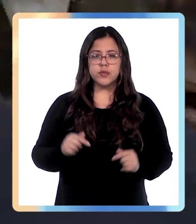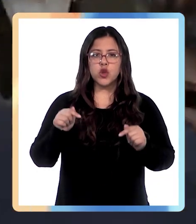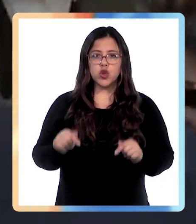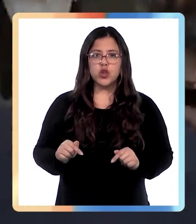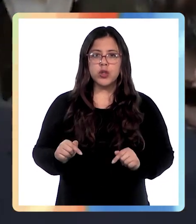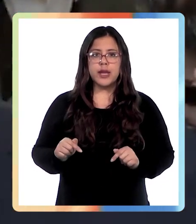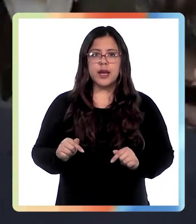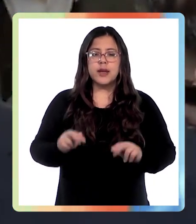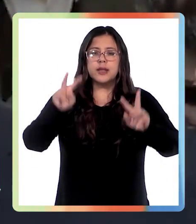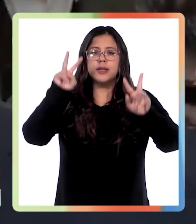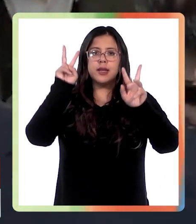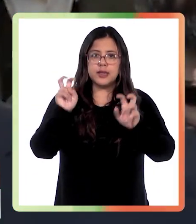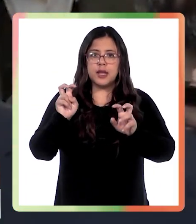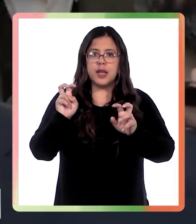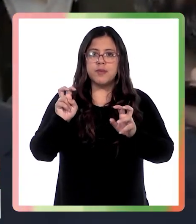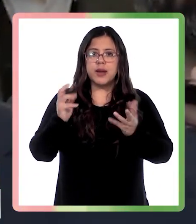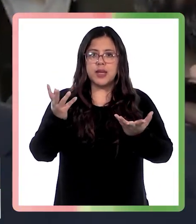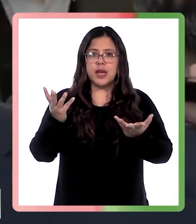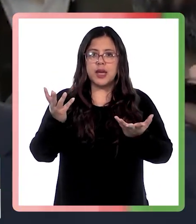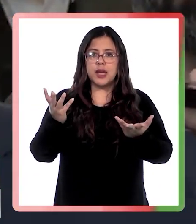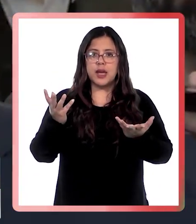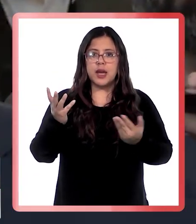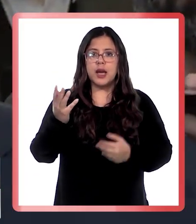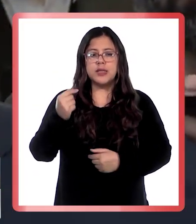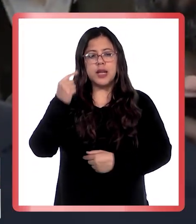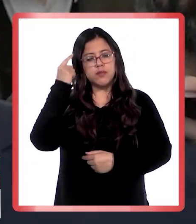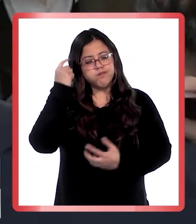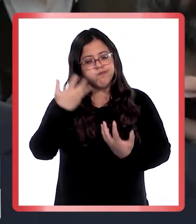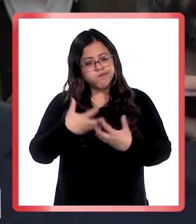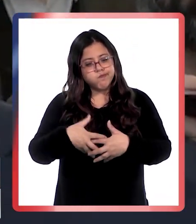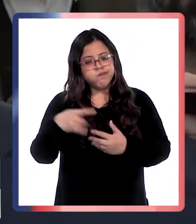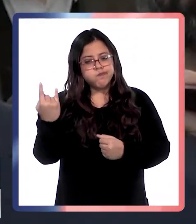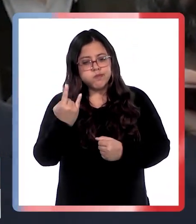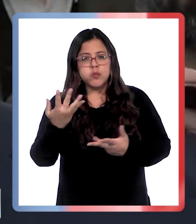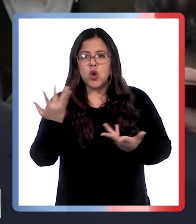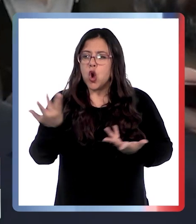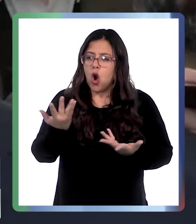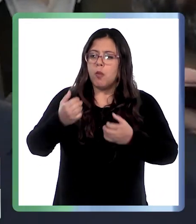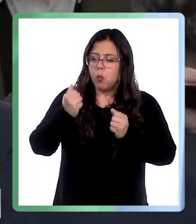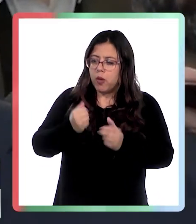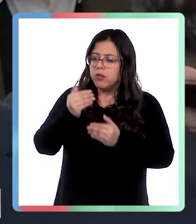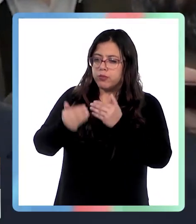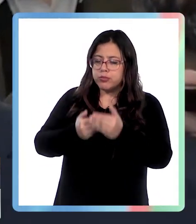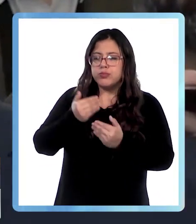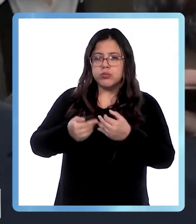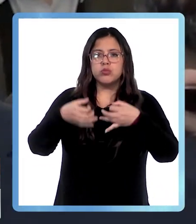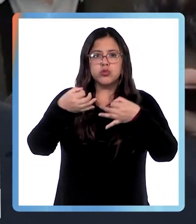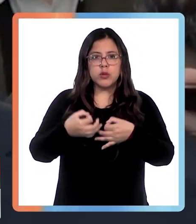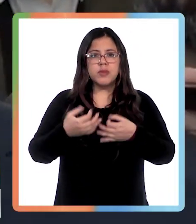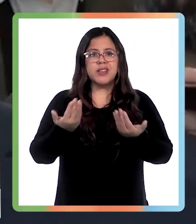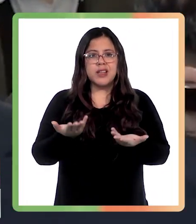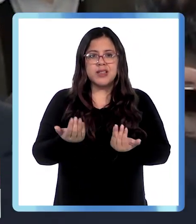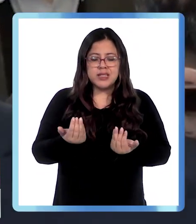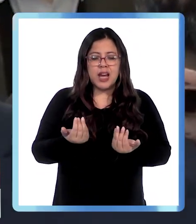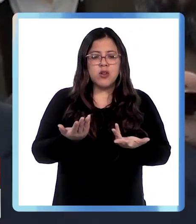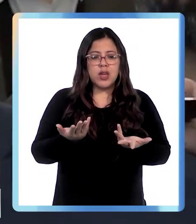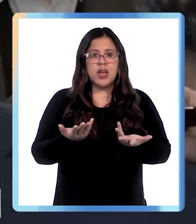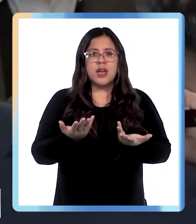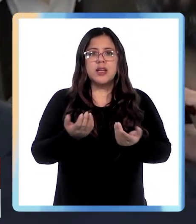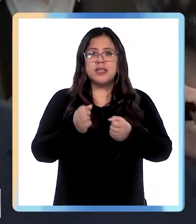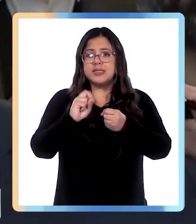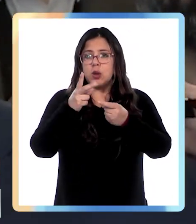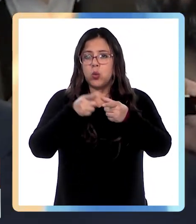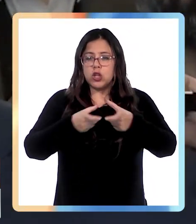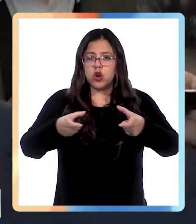hoy día no solamente el punto de vista de lo que significa la reflexión académica sino también cómo aplicamos ese Conocimiento es que se ha planteado la necesidad de poder generar una